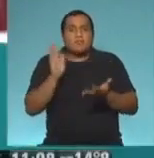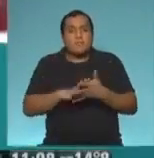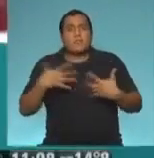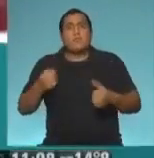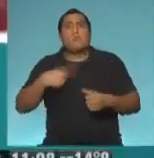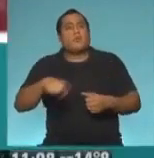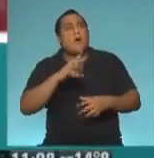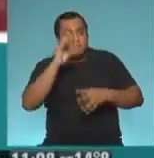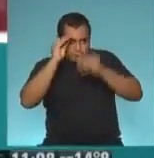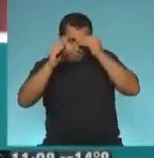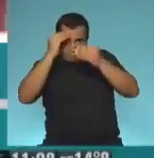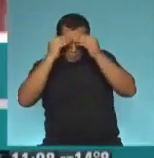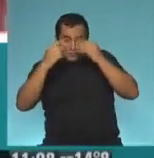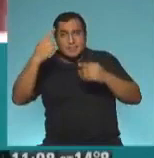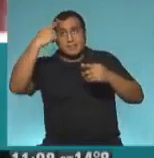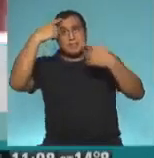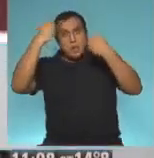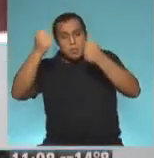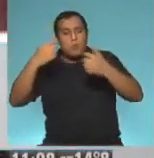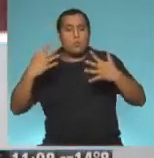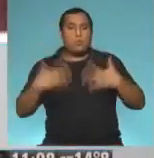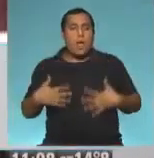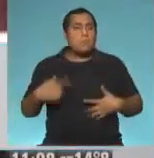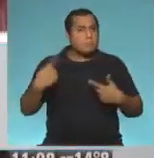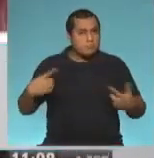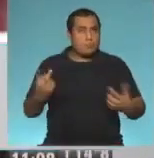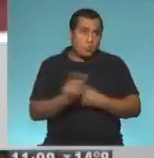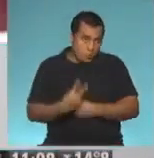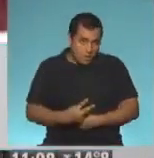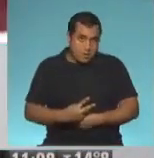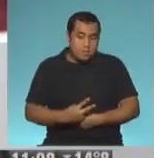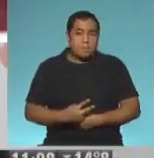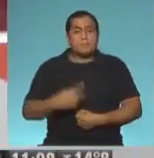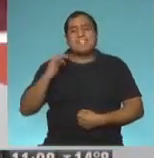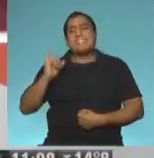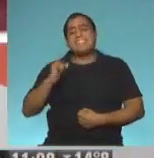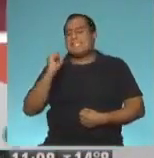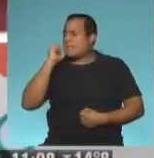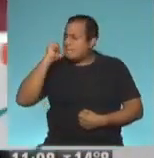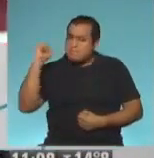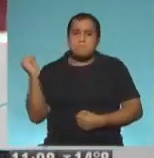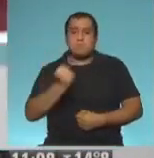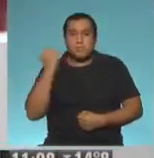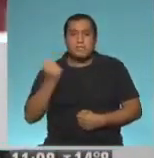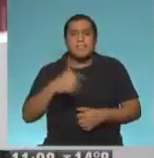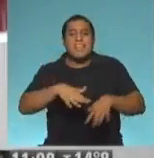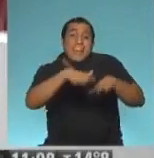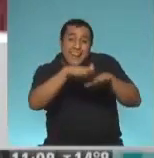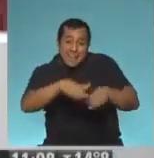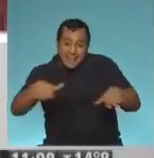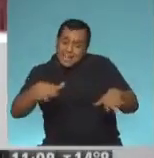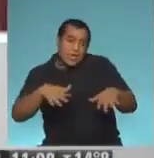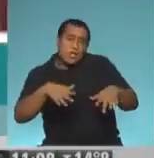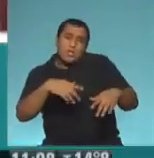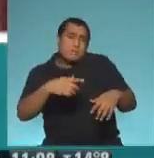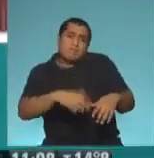conocimiento de nuestro físico, de nuestra salud mental. Eso es súper importante, sí, porque también los niños siguen naciendo y